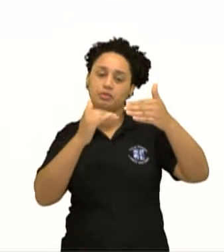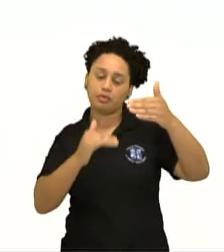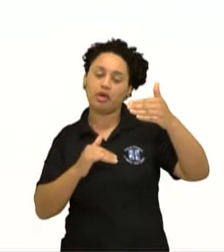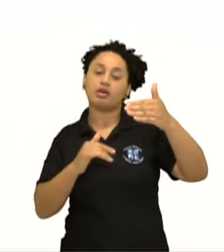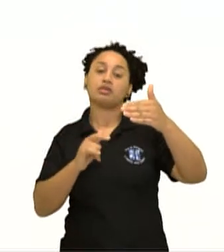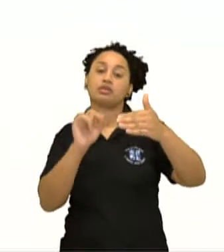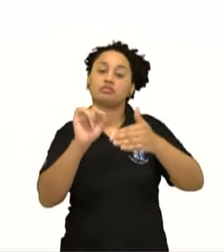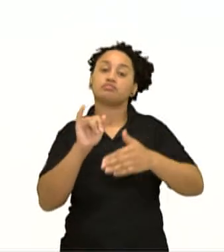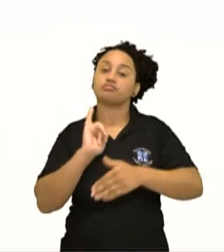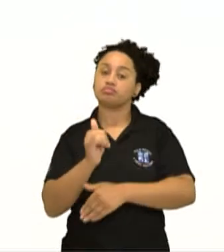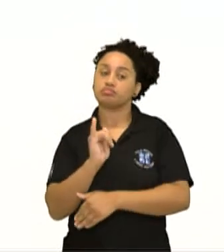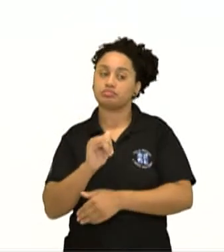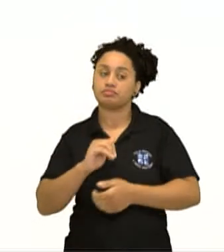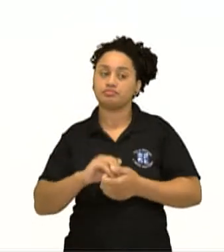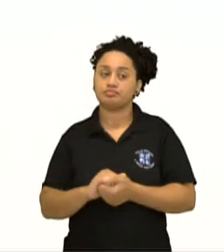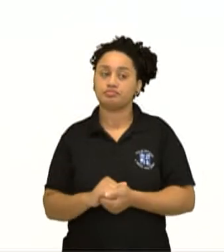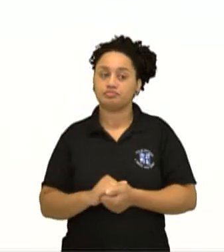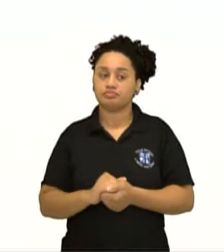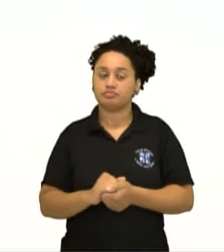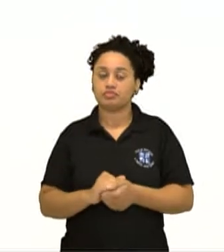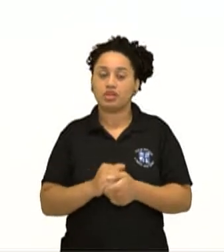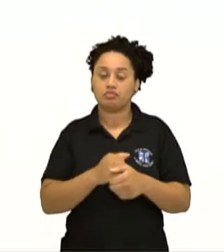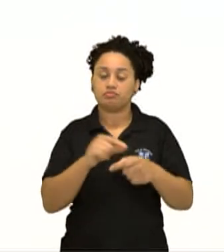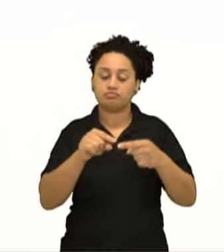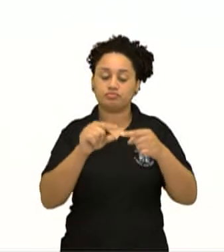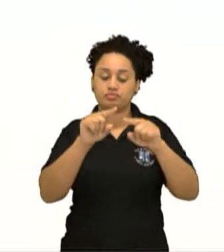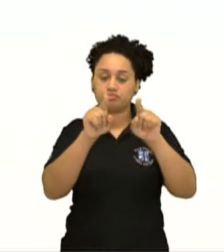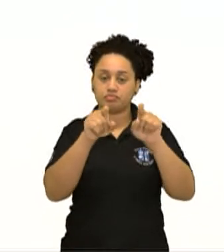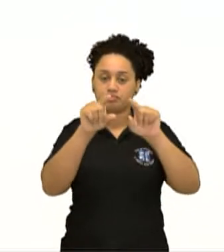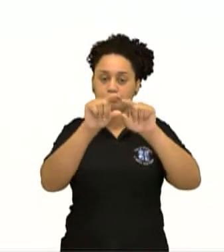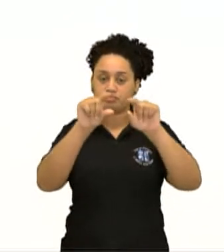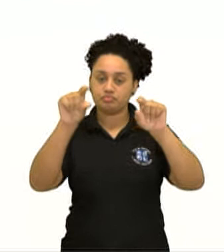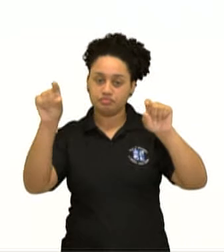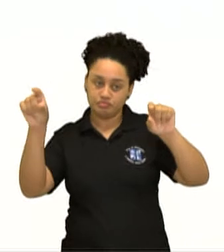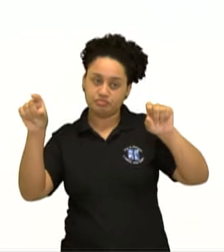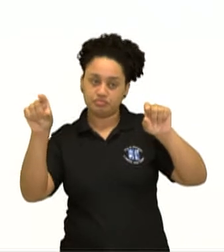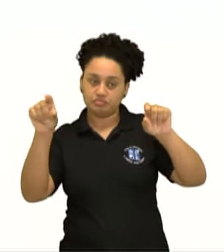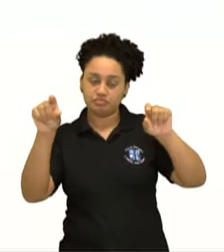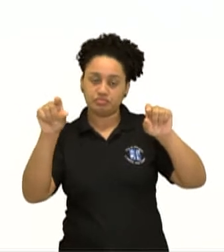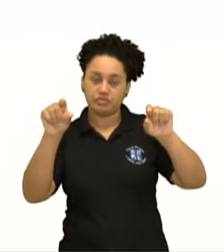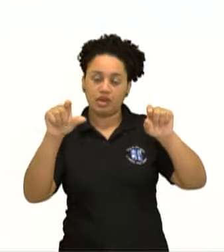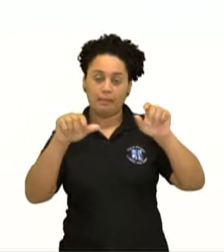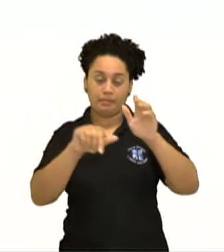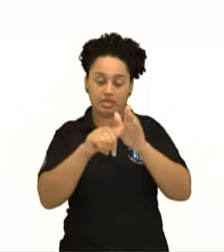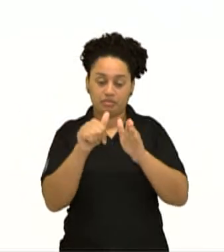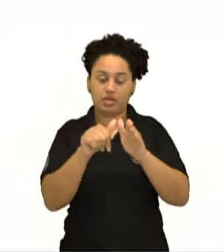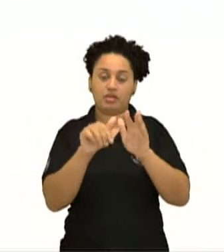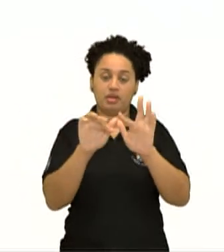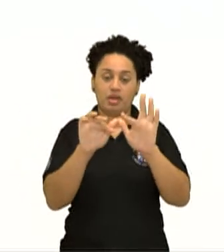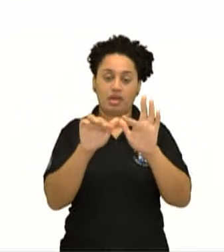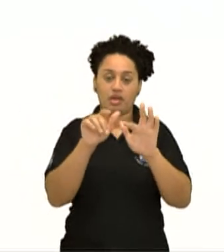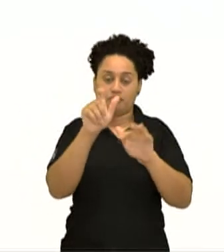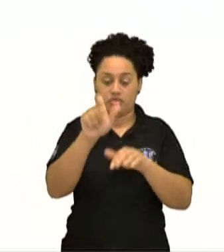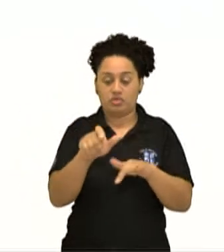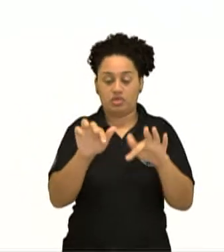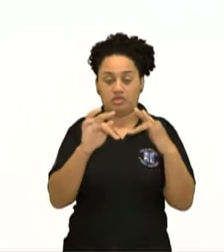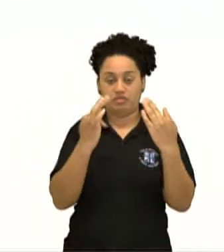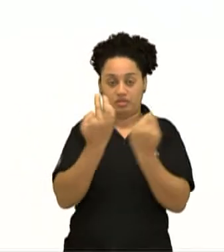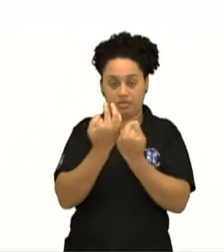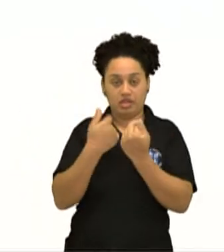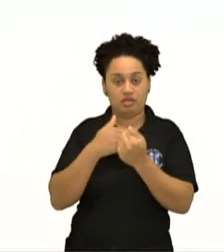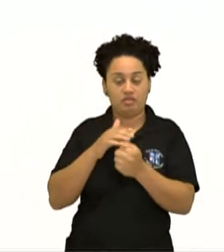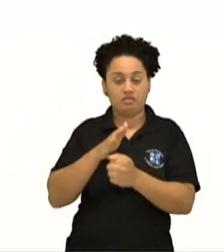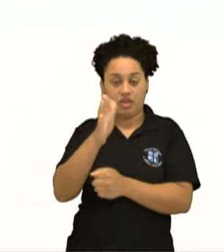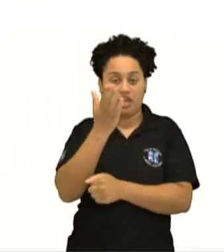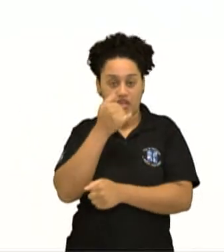del texto. Ele e sua família vão almoçar em el parque? Então, você tem que organizar e colocar